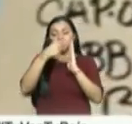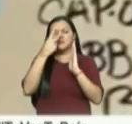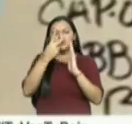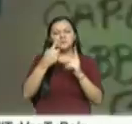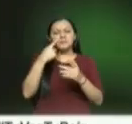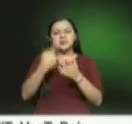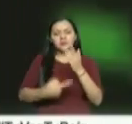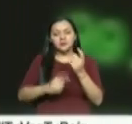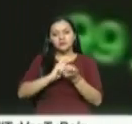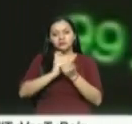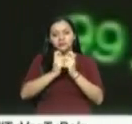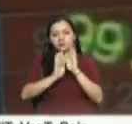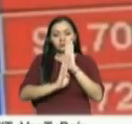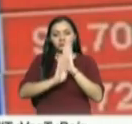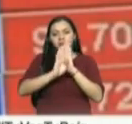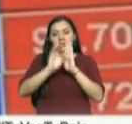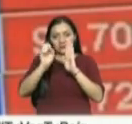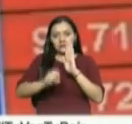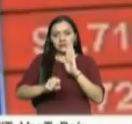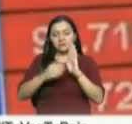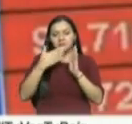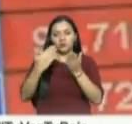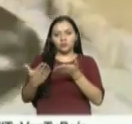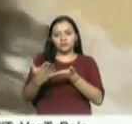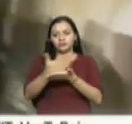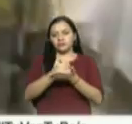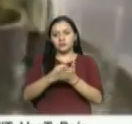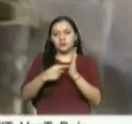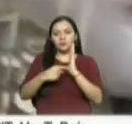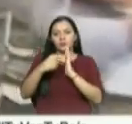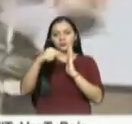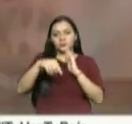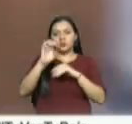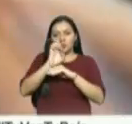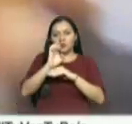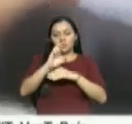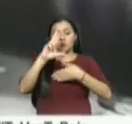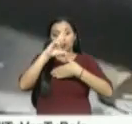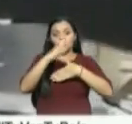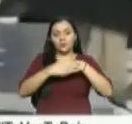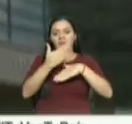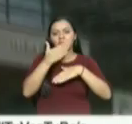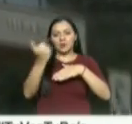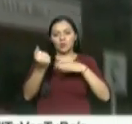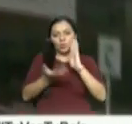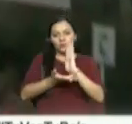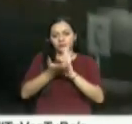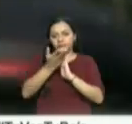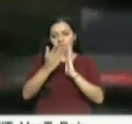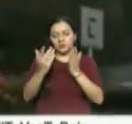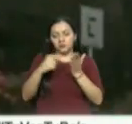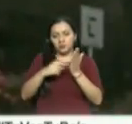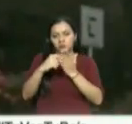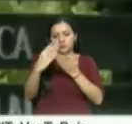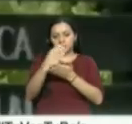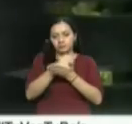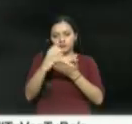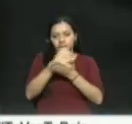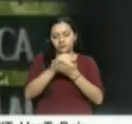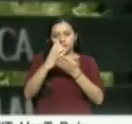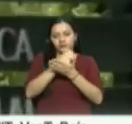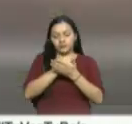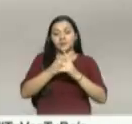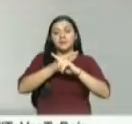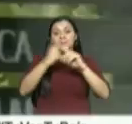reflejadas en un moderado crecimiento del nivel de la recaudación impositiva de los países latinoamericanos. Sin embargo, en la mayoría de ellos, la